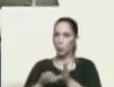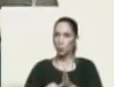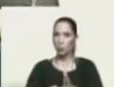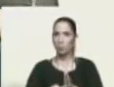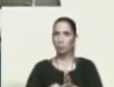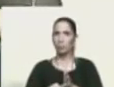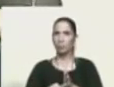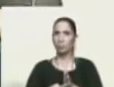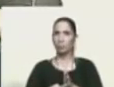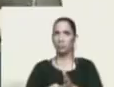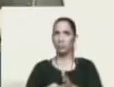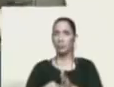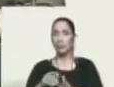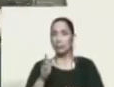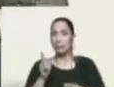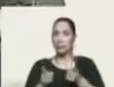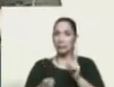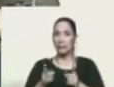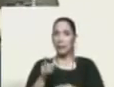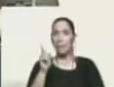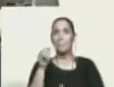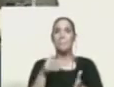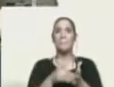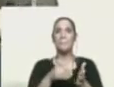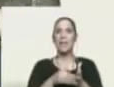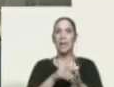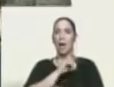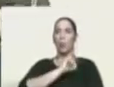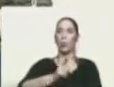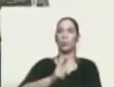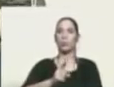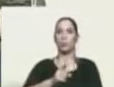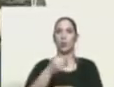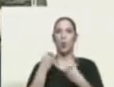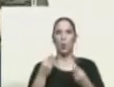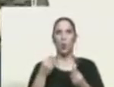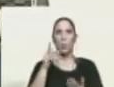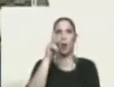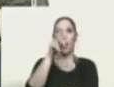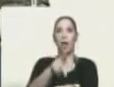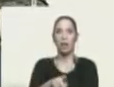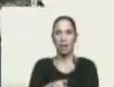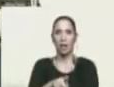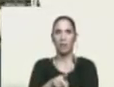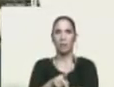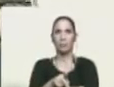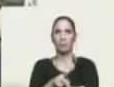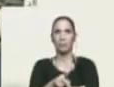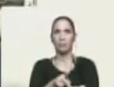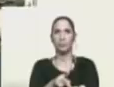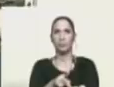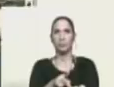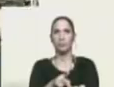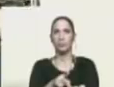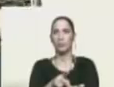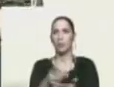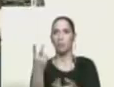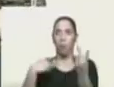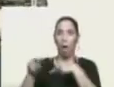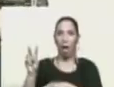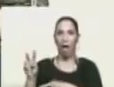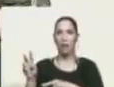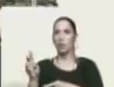1.000 acusaciones, puesto aquí siempre se llegaba al aguaje de imputar para luego